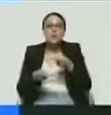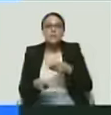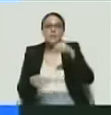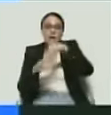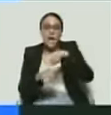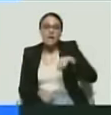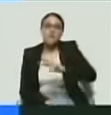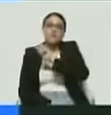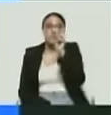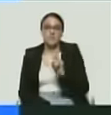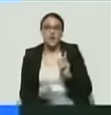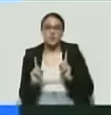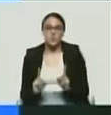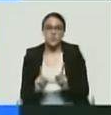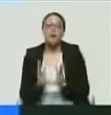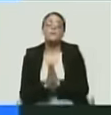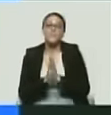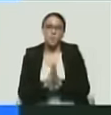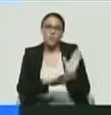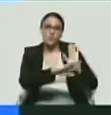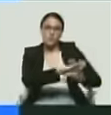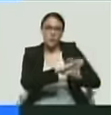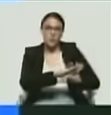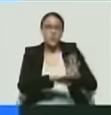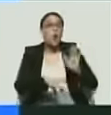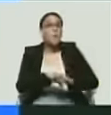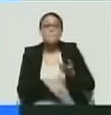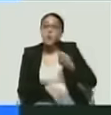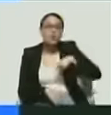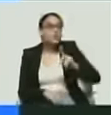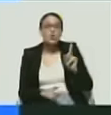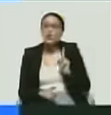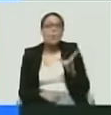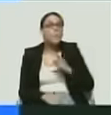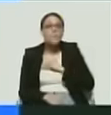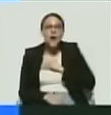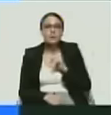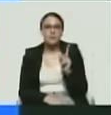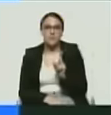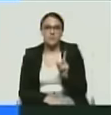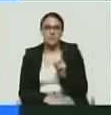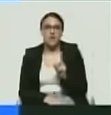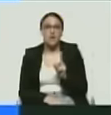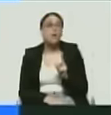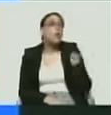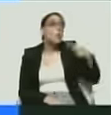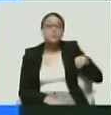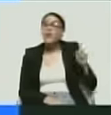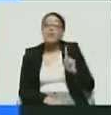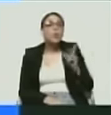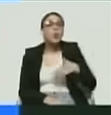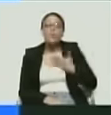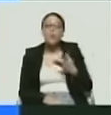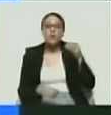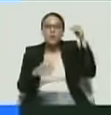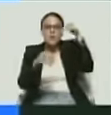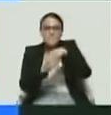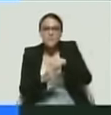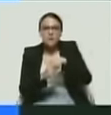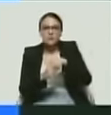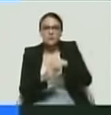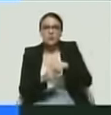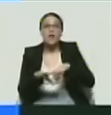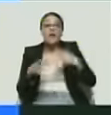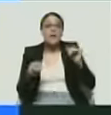representados. Porque es inaceptable, es inconcebible que desde la